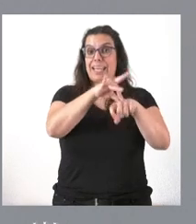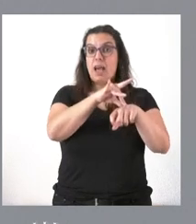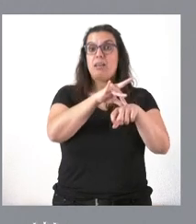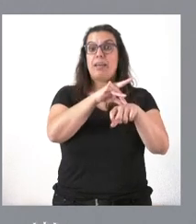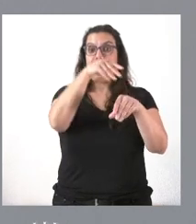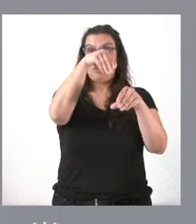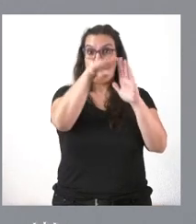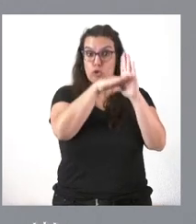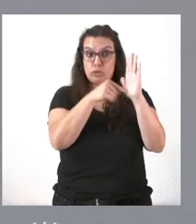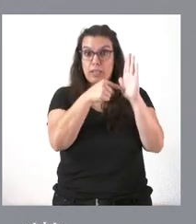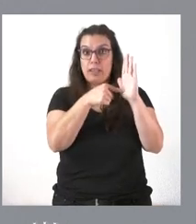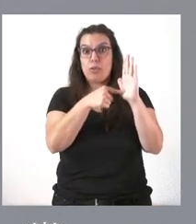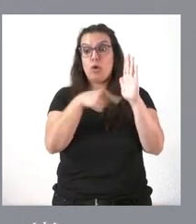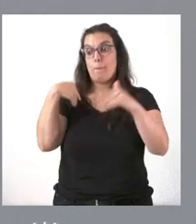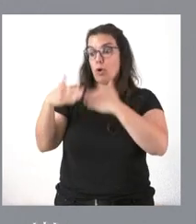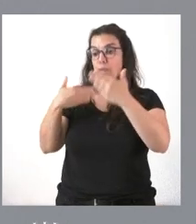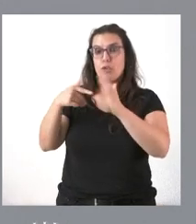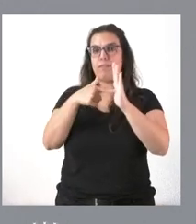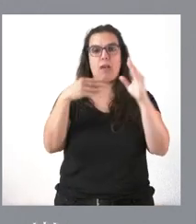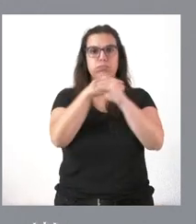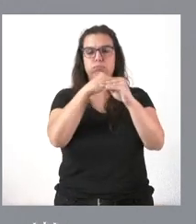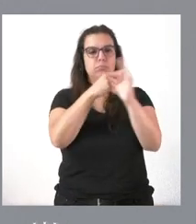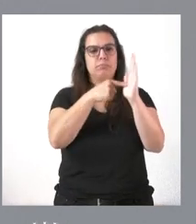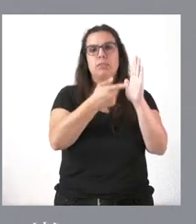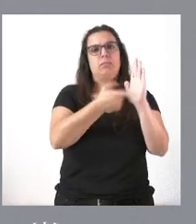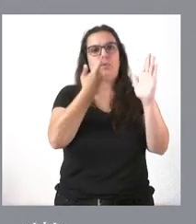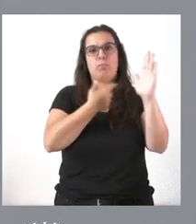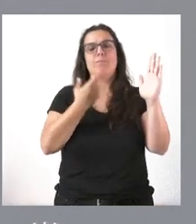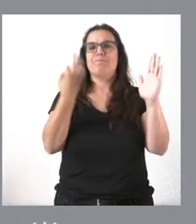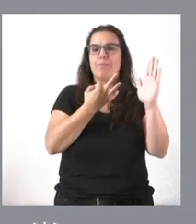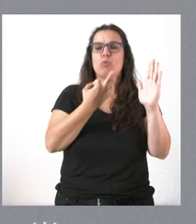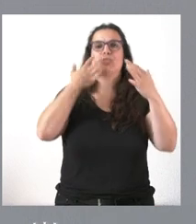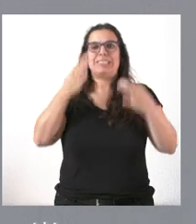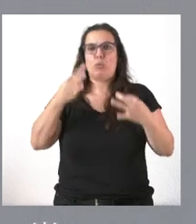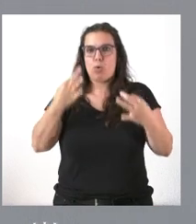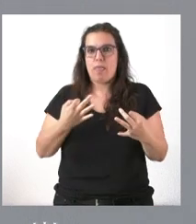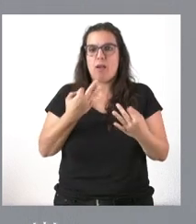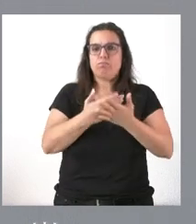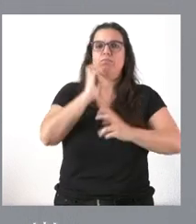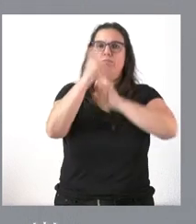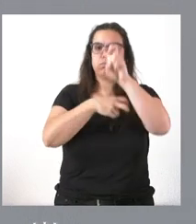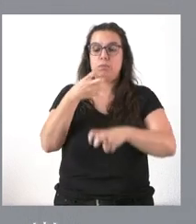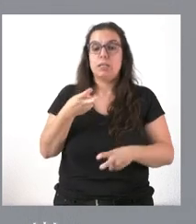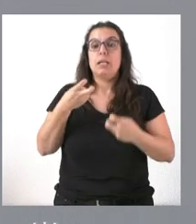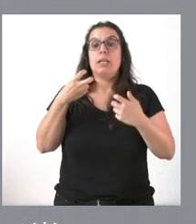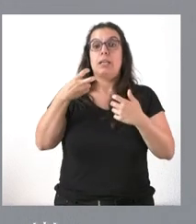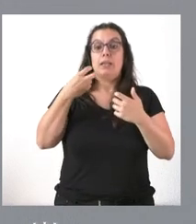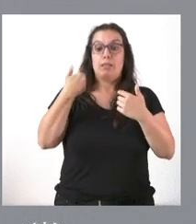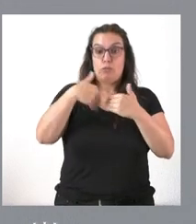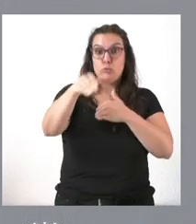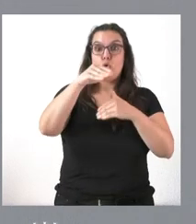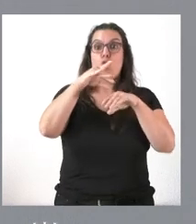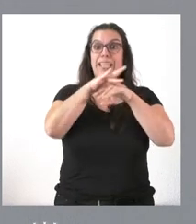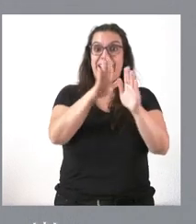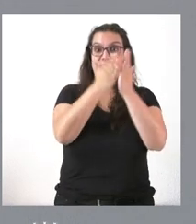todos los procesos y nosotros queremos dar todos los niveles de seguridad y garantías por lo que les quiero insistir lógicamente cuando se apruebe y cuando